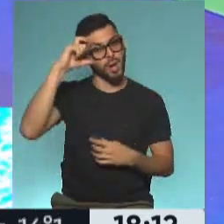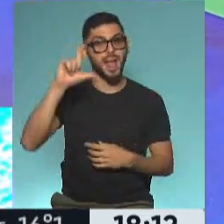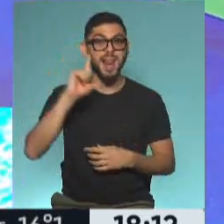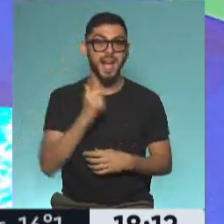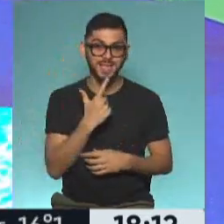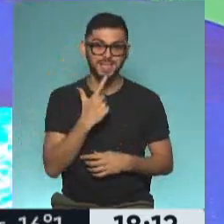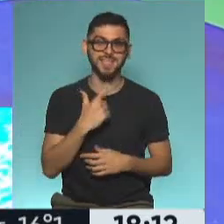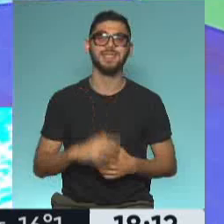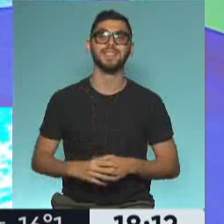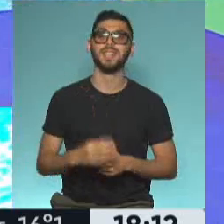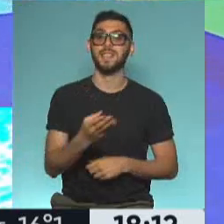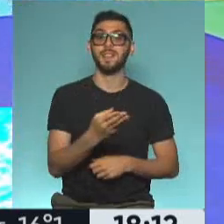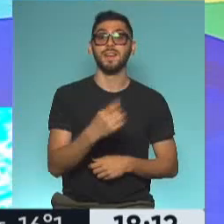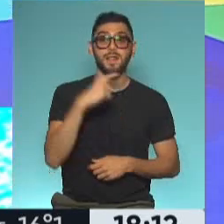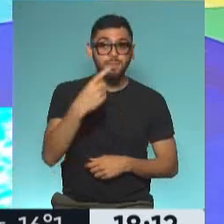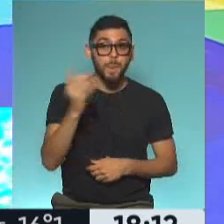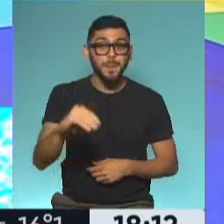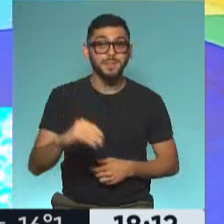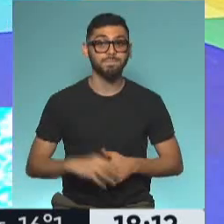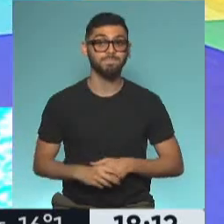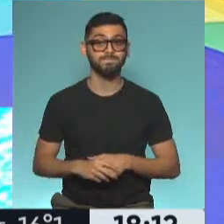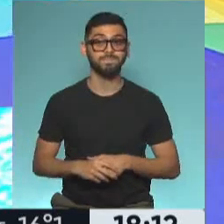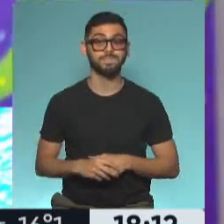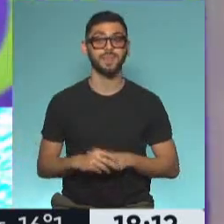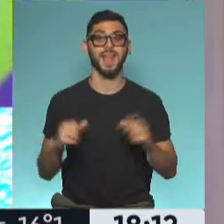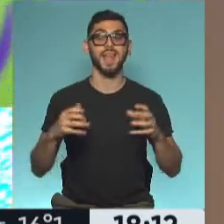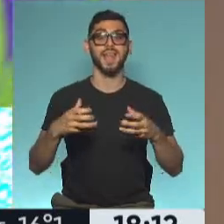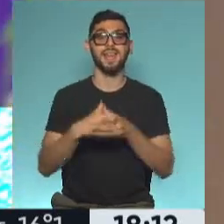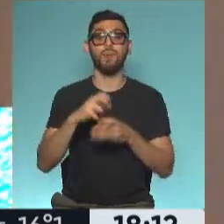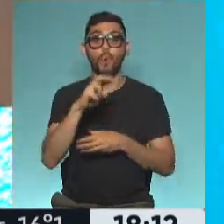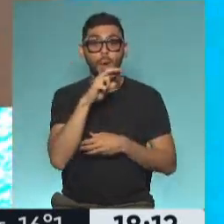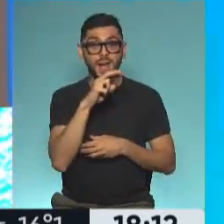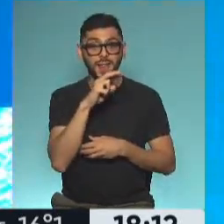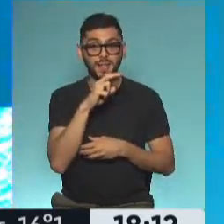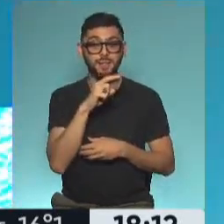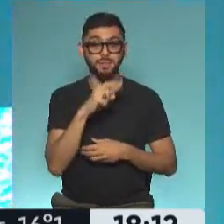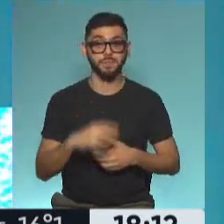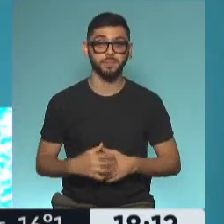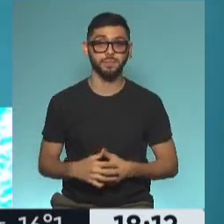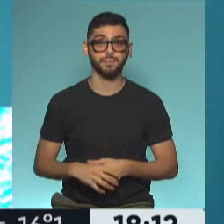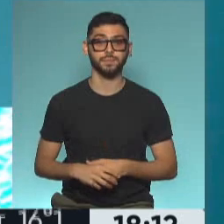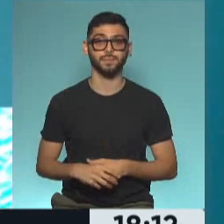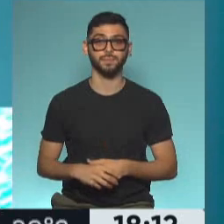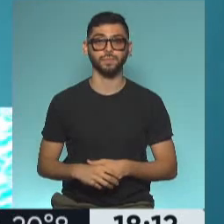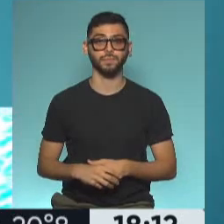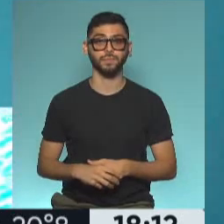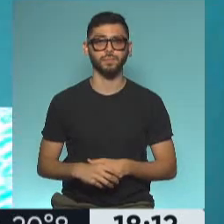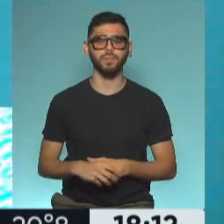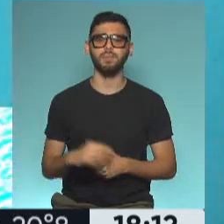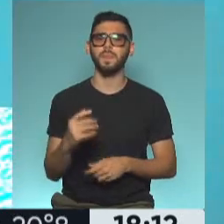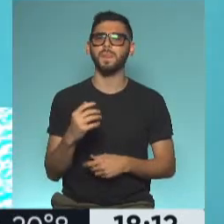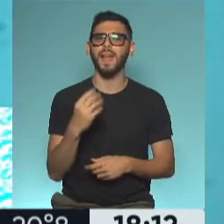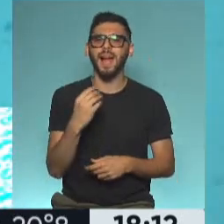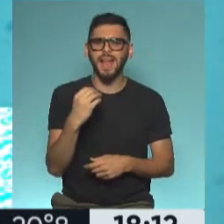Eli, con toda. Siguiente pregunta. Equipo verde. Para el equipo verde. ¡Vamos, vamos el verde! Verde. ¿Qué es